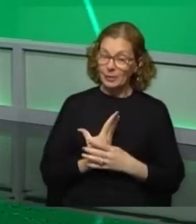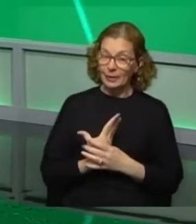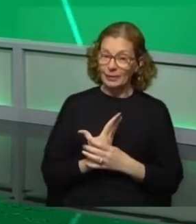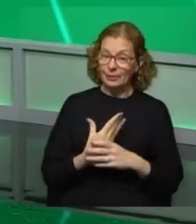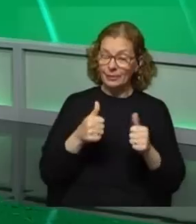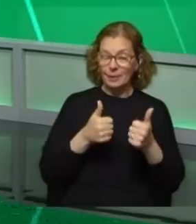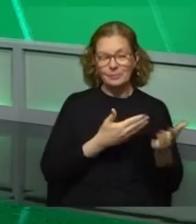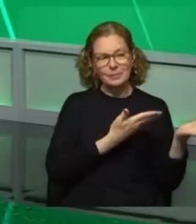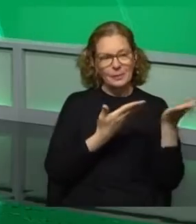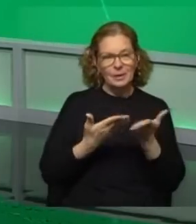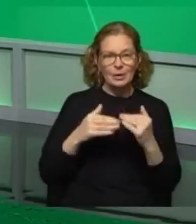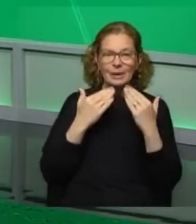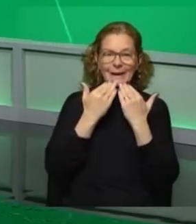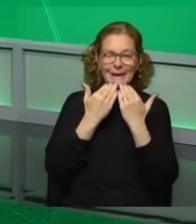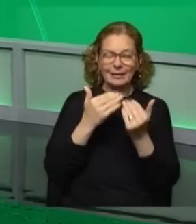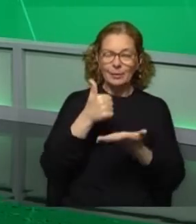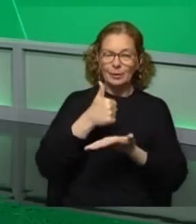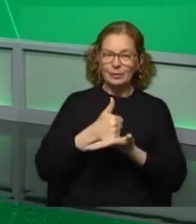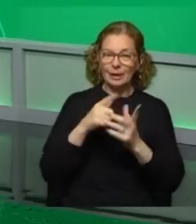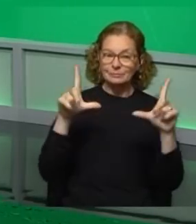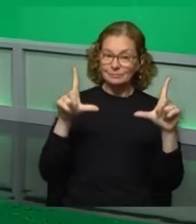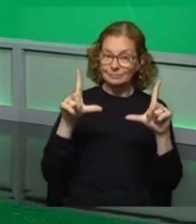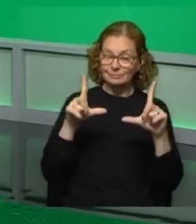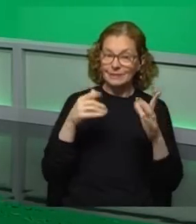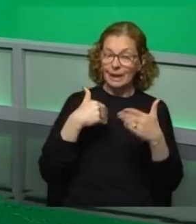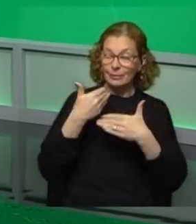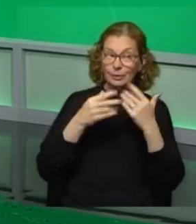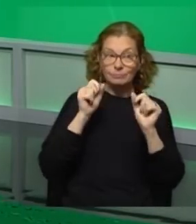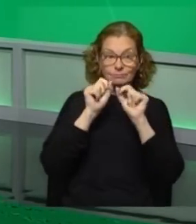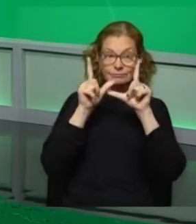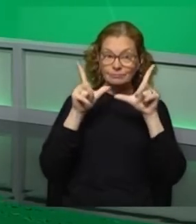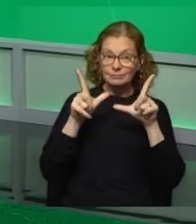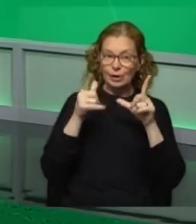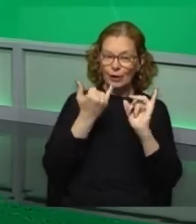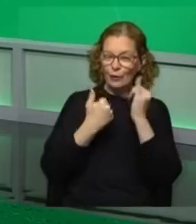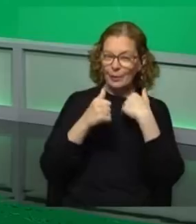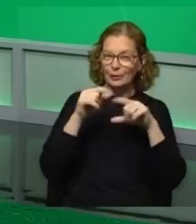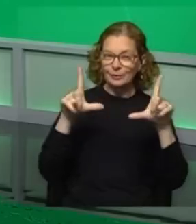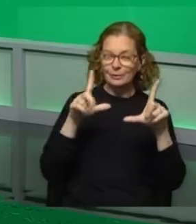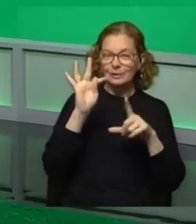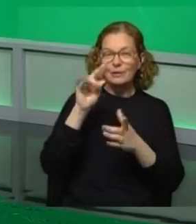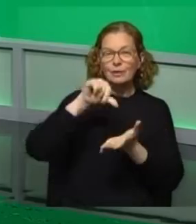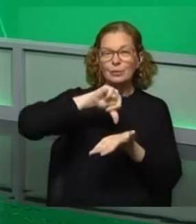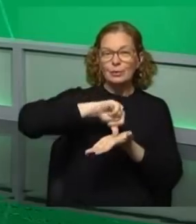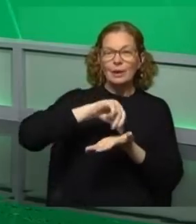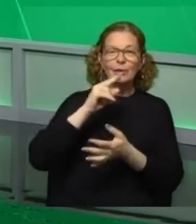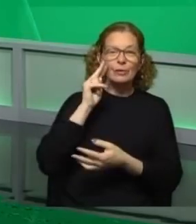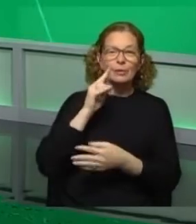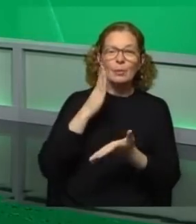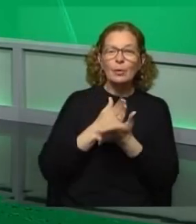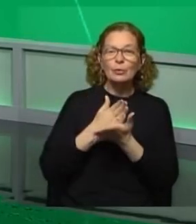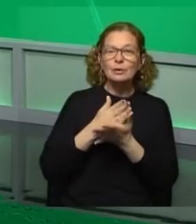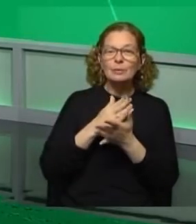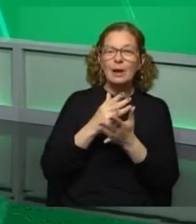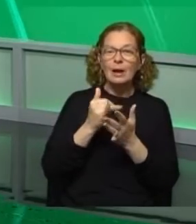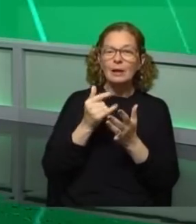bienvenido bienvenidas Gracias por estar como siempre del otro lado siguiendo con atención lo que se informa desde la pantalla de TV ciudad sí veíamos las últimas novedades